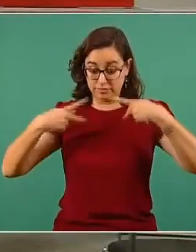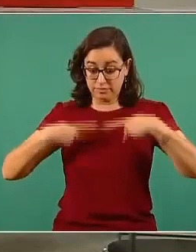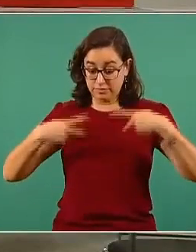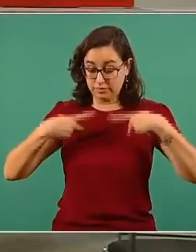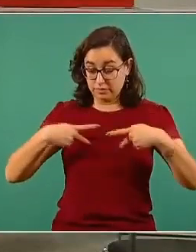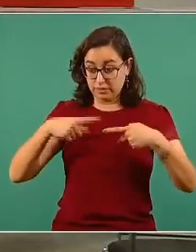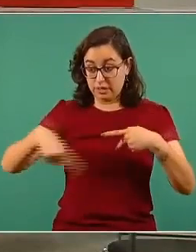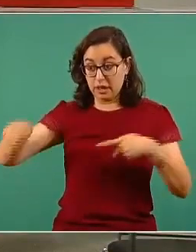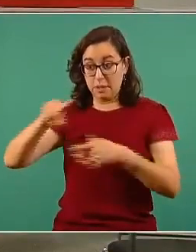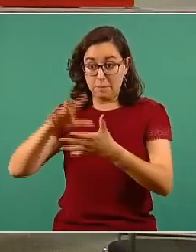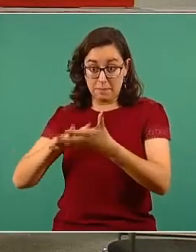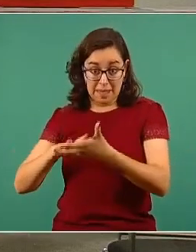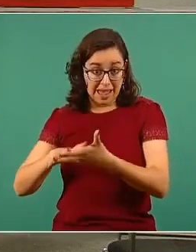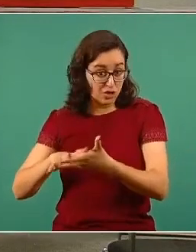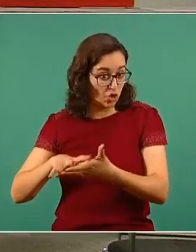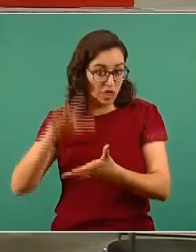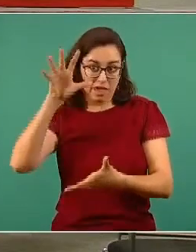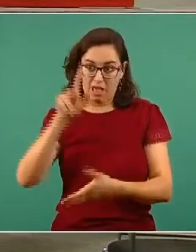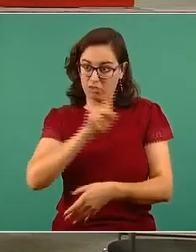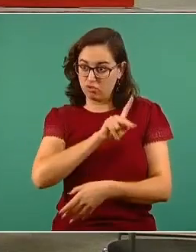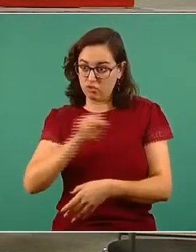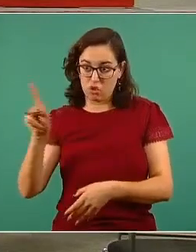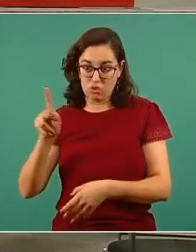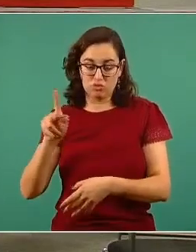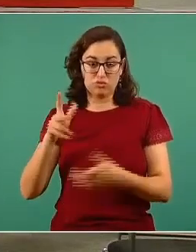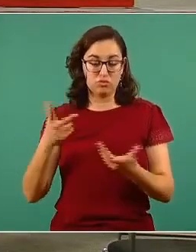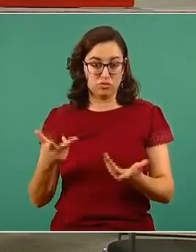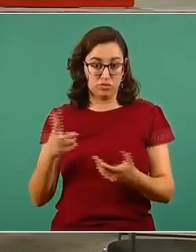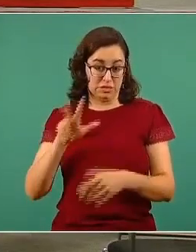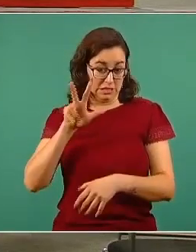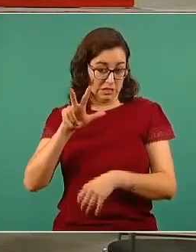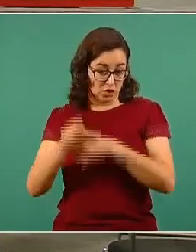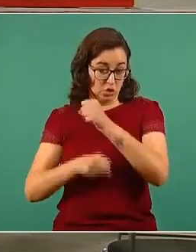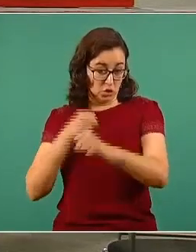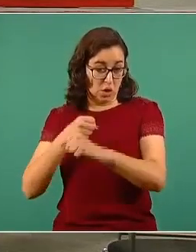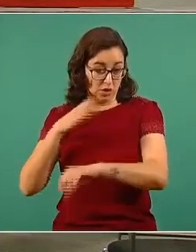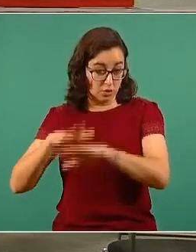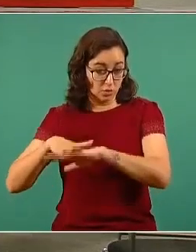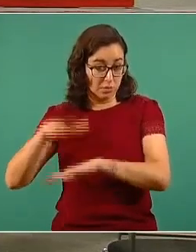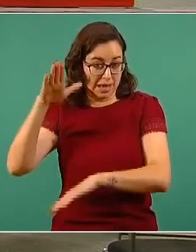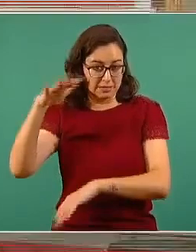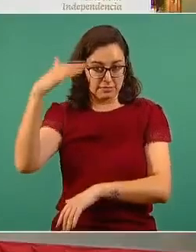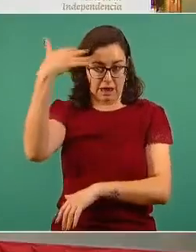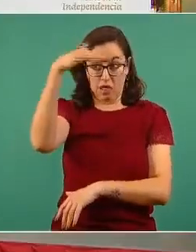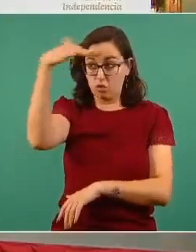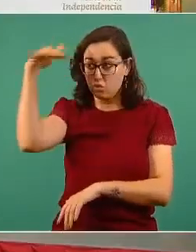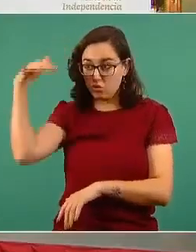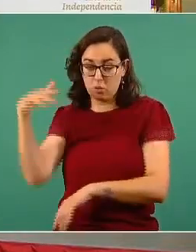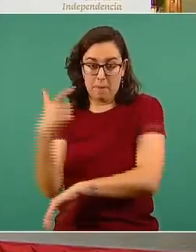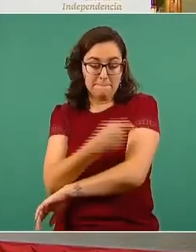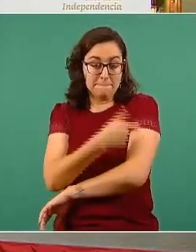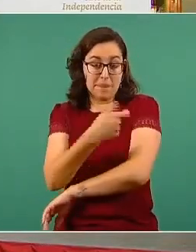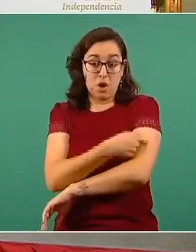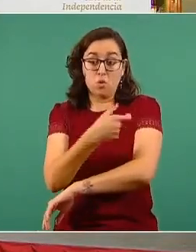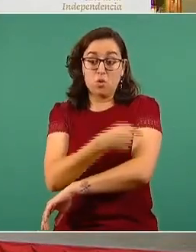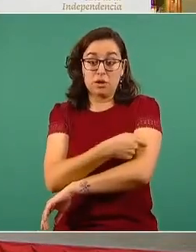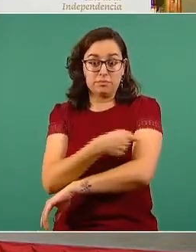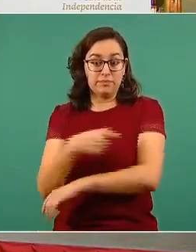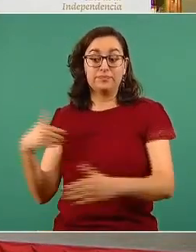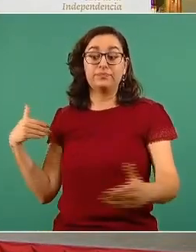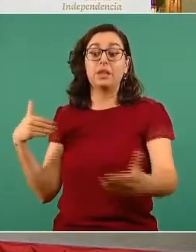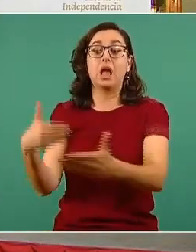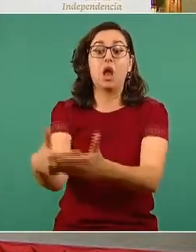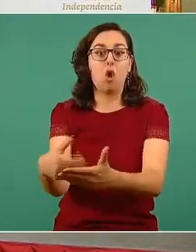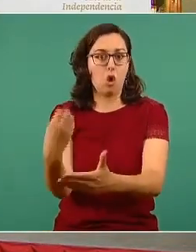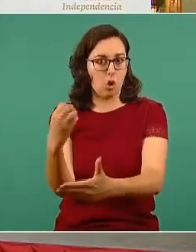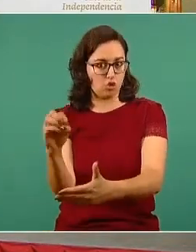cuando menos hasta octubre, toda la meta de la población, toda la población adulta, quede vacunada con al menos una dosis. Por